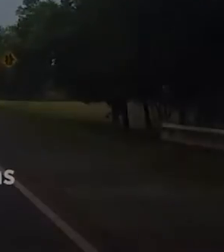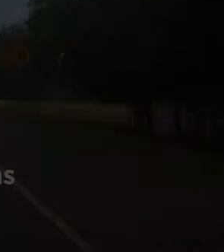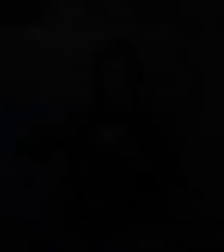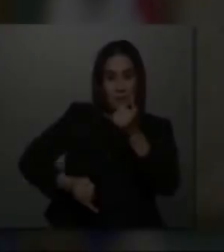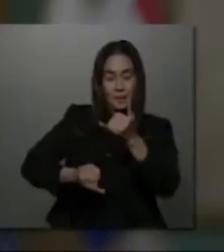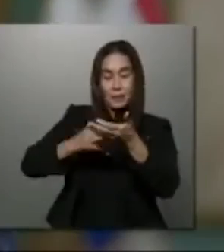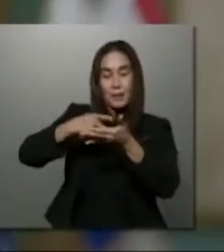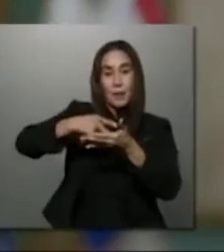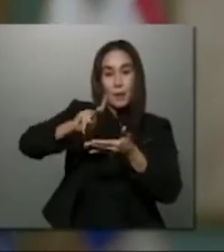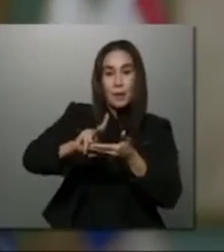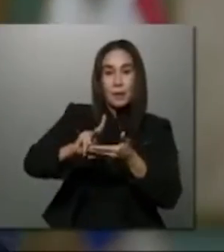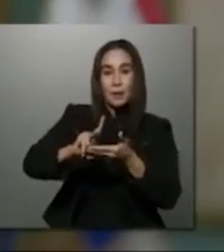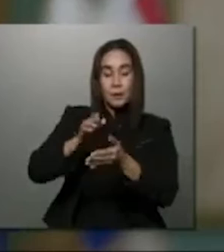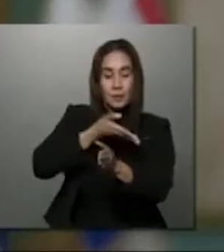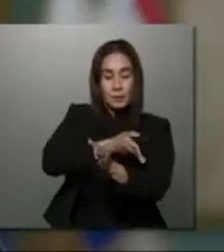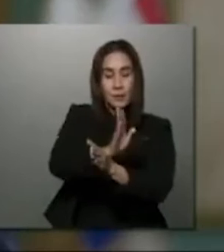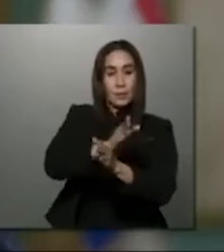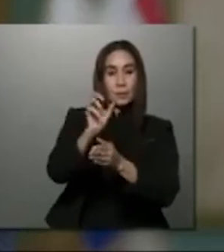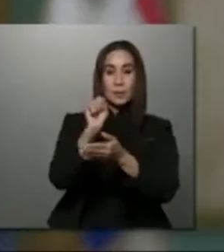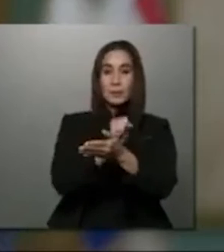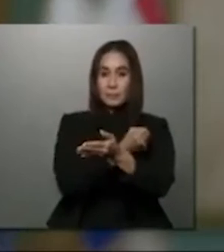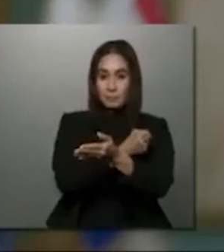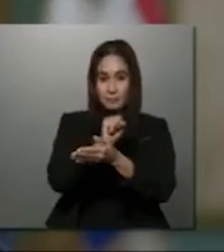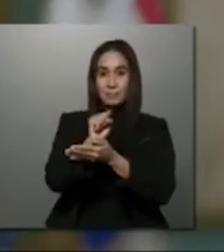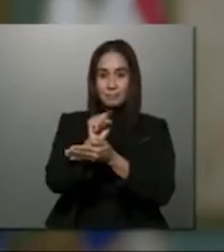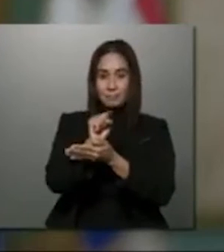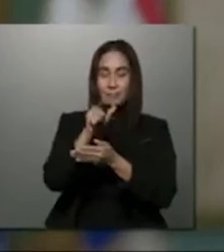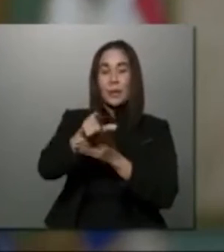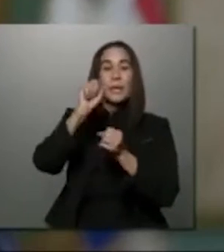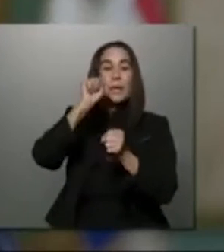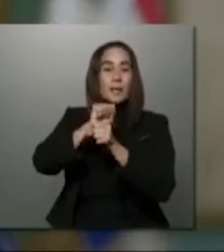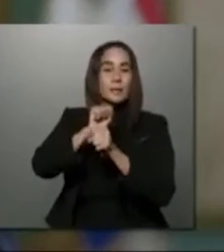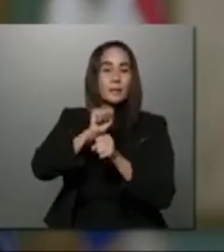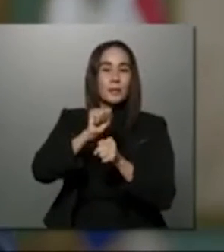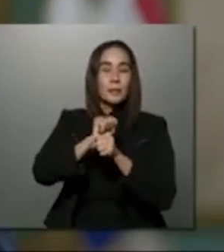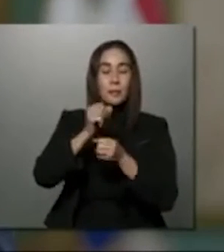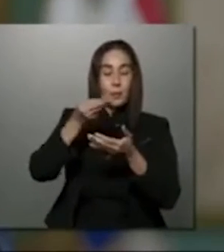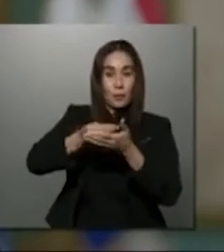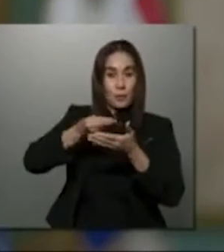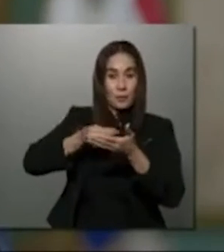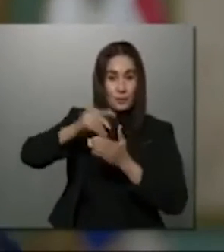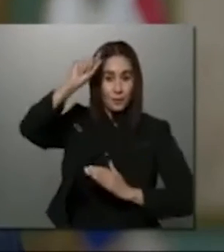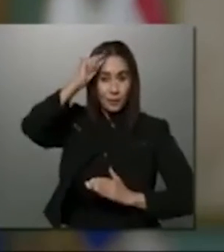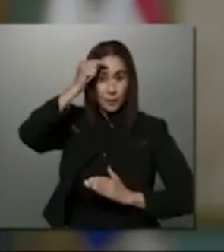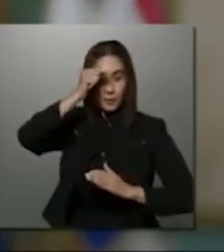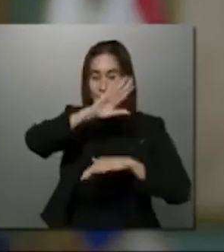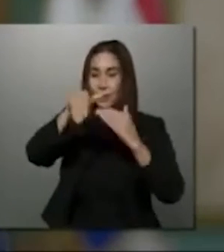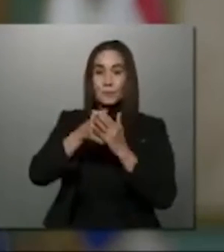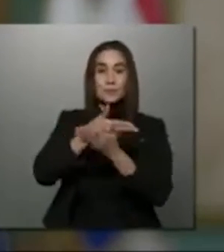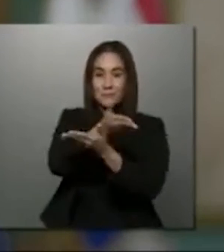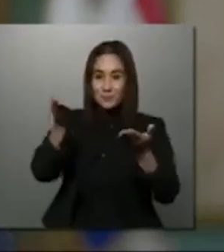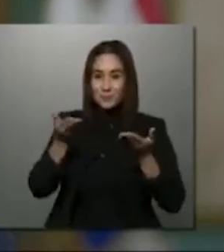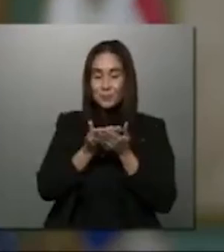sombra. Ahora el presidente Abinader no solo debe anunciar el fin del peaje sombra, sino que se debe abrir un